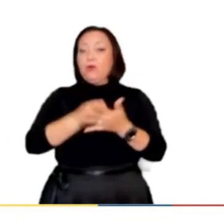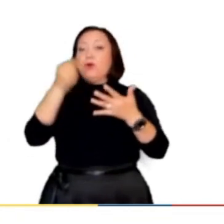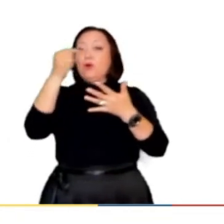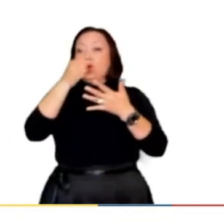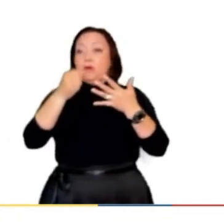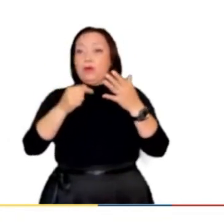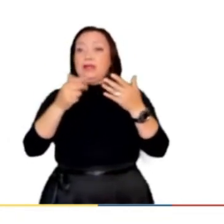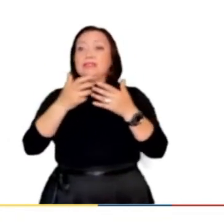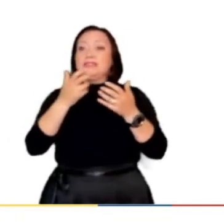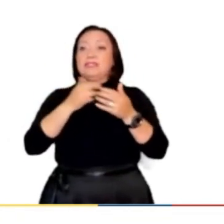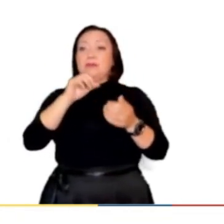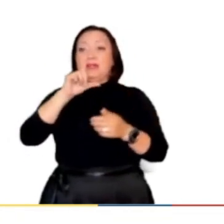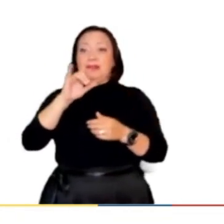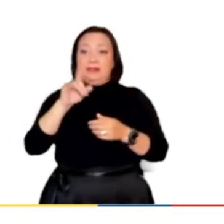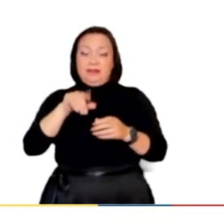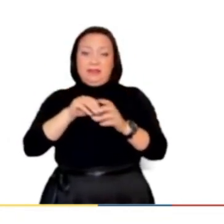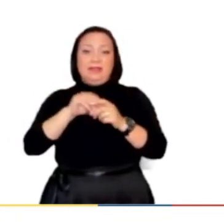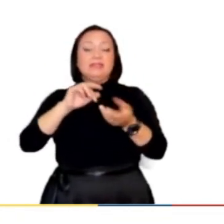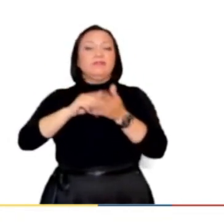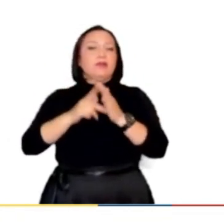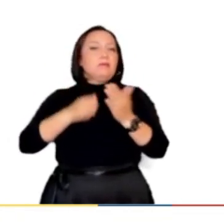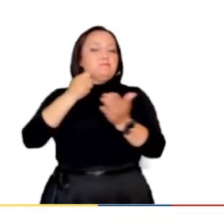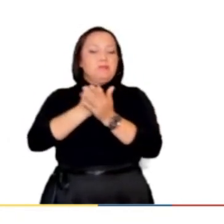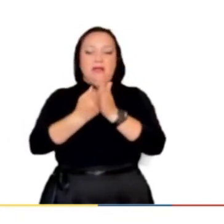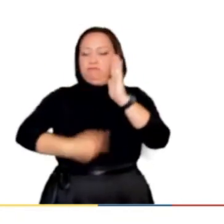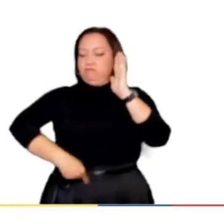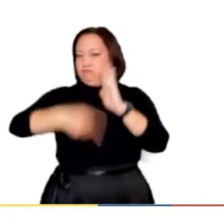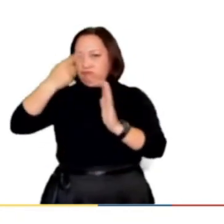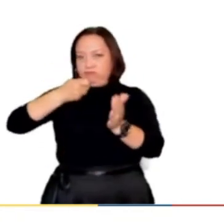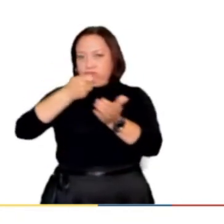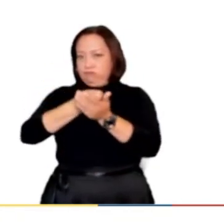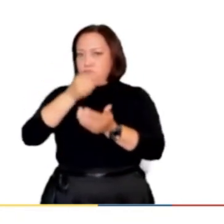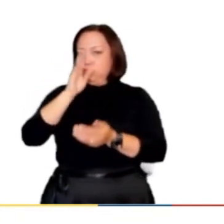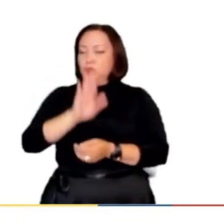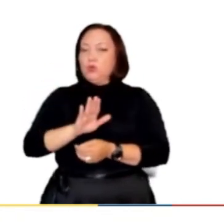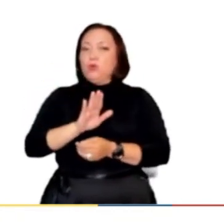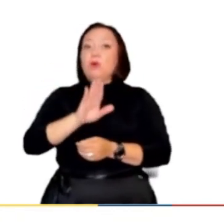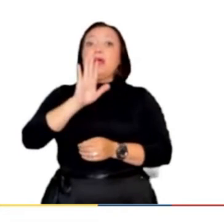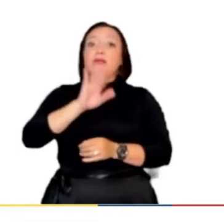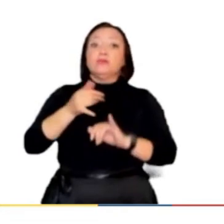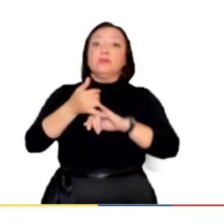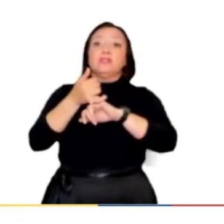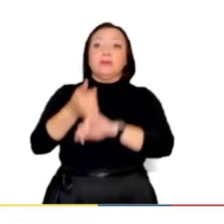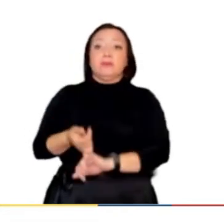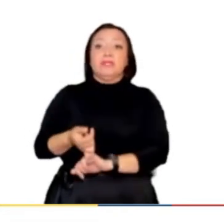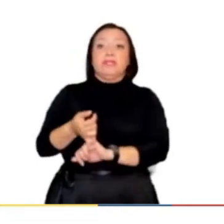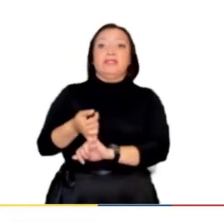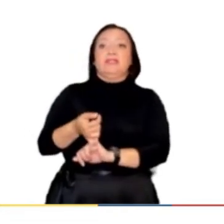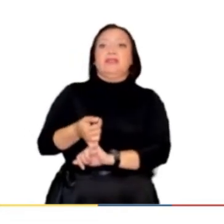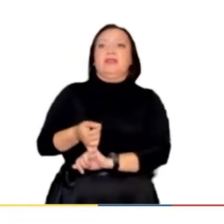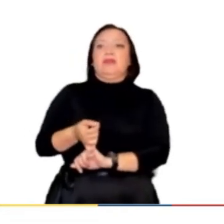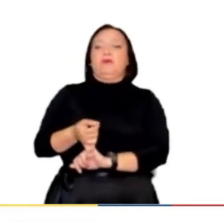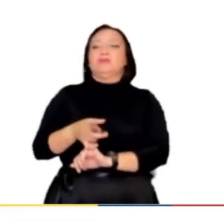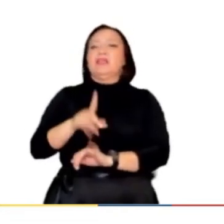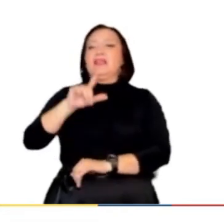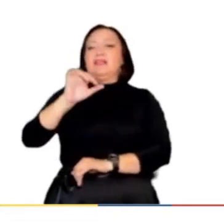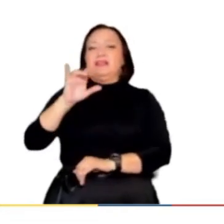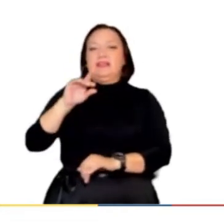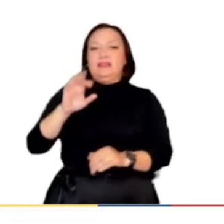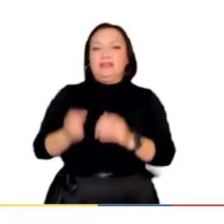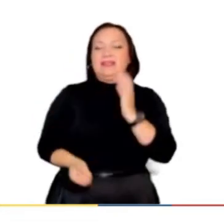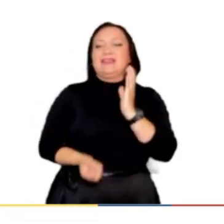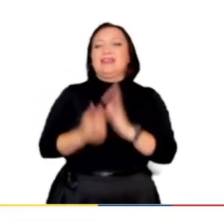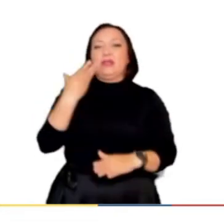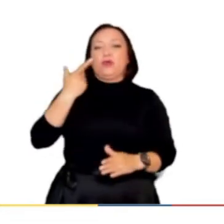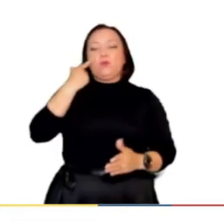se supone que están hechos para hacer pagos inmediatos, no están sujetos, es decir, la LADI está creado como un sistema de